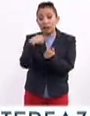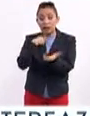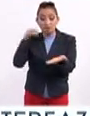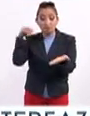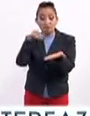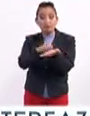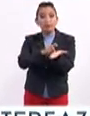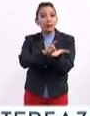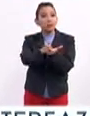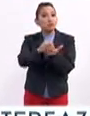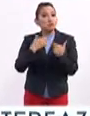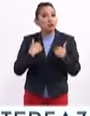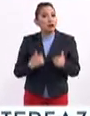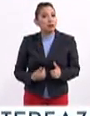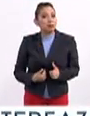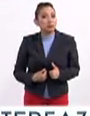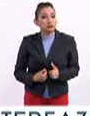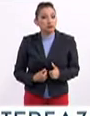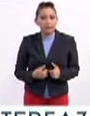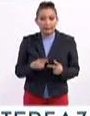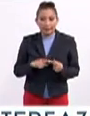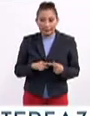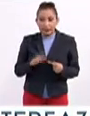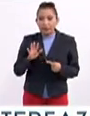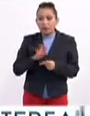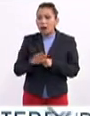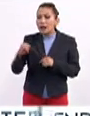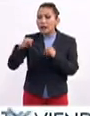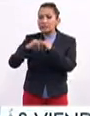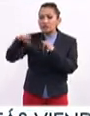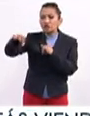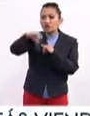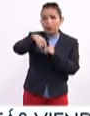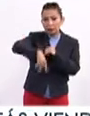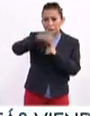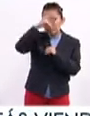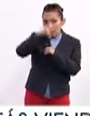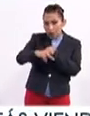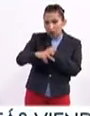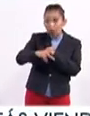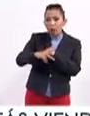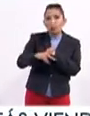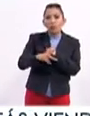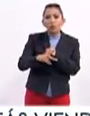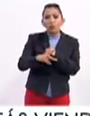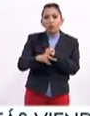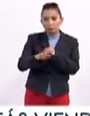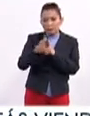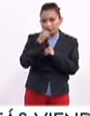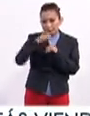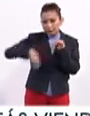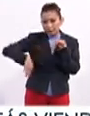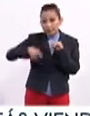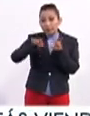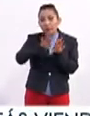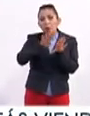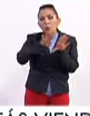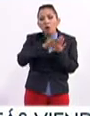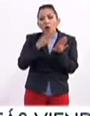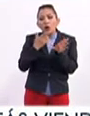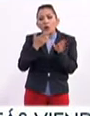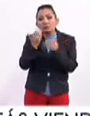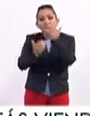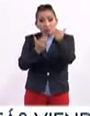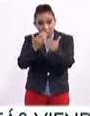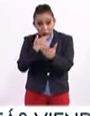nuestros derechos humanos? ¿Y qué instituciones hay en nuestro país? Pero lo que ya decía hace rato, ¿cómo se aplica?